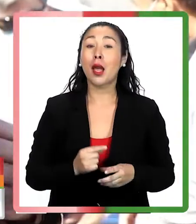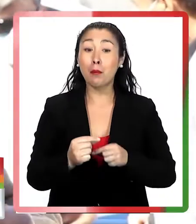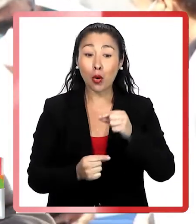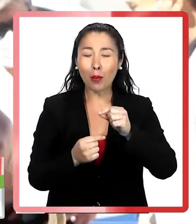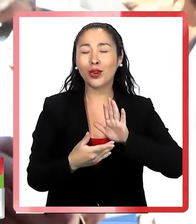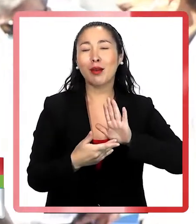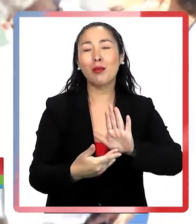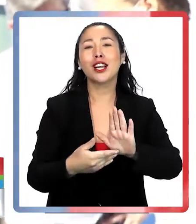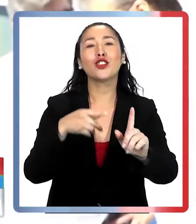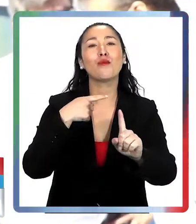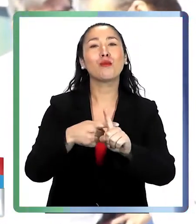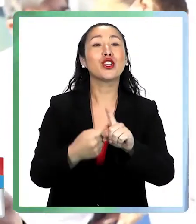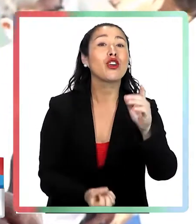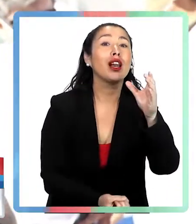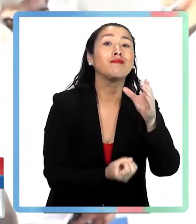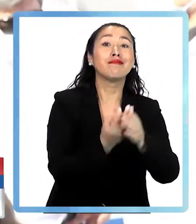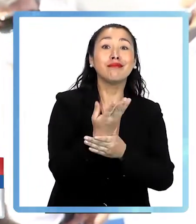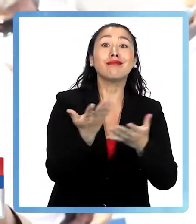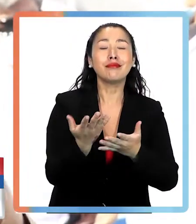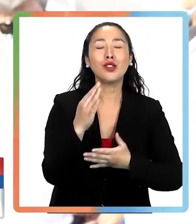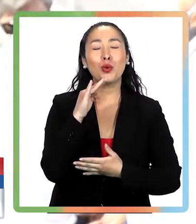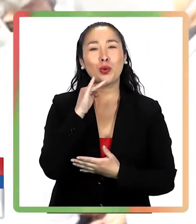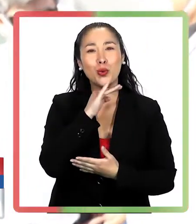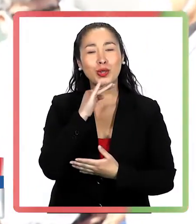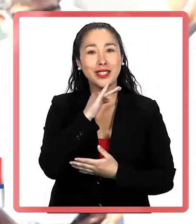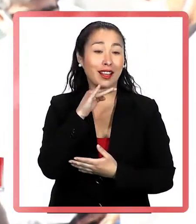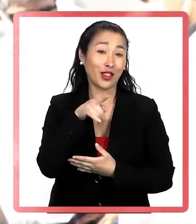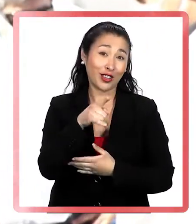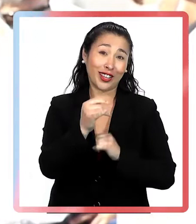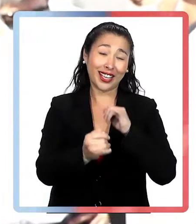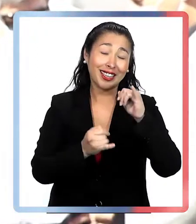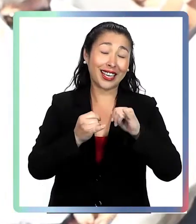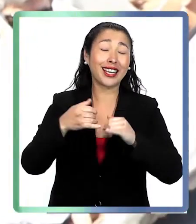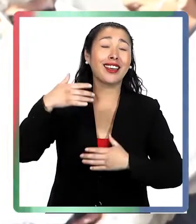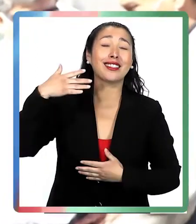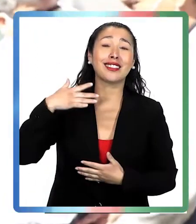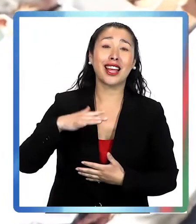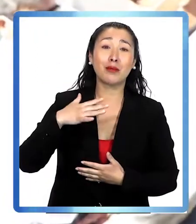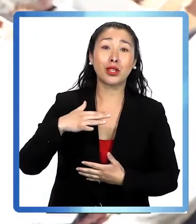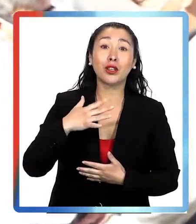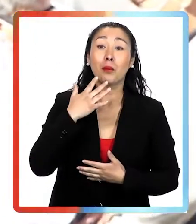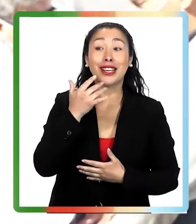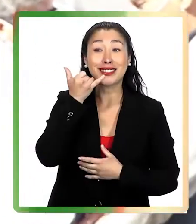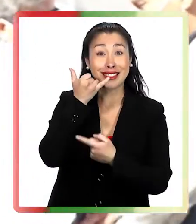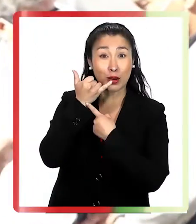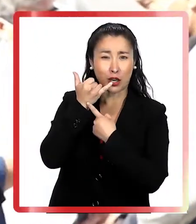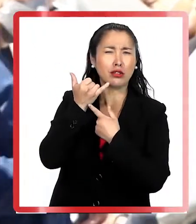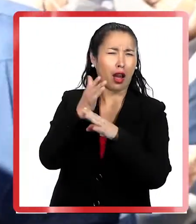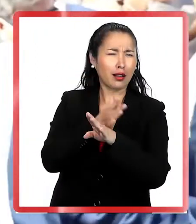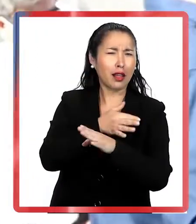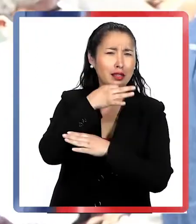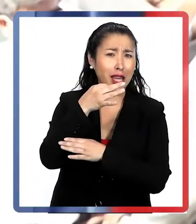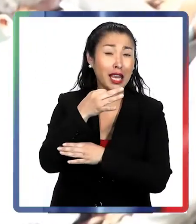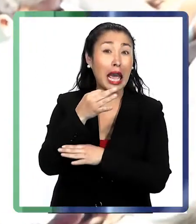esta señal positiva con la modernidad, con la utilización de este medio, ¿verdad? Tan importante porque el celular, como yo lo he dicho